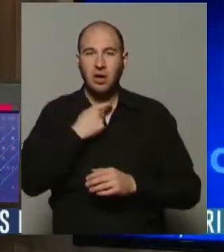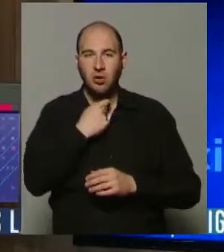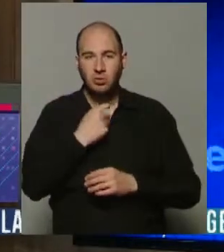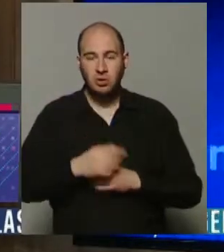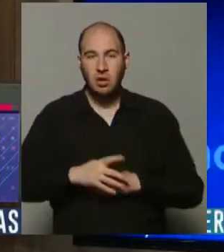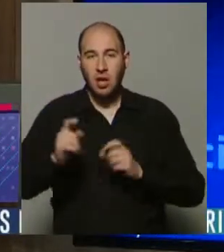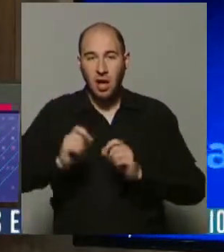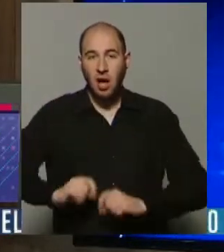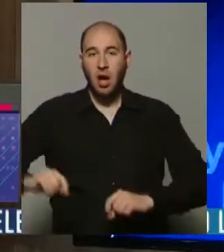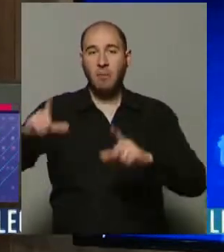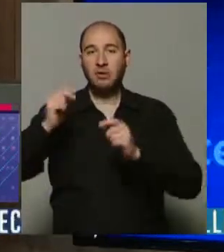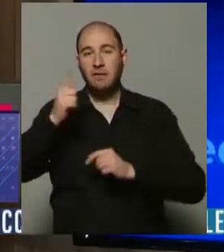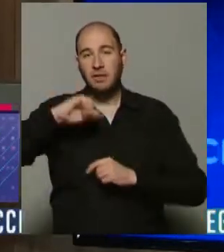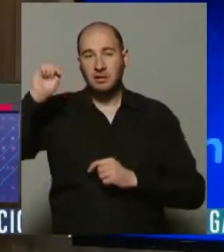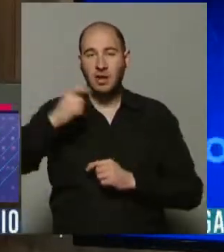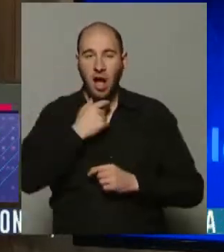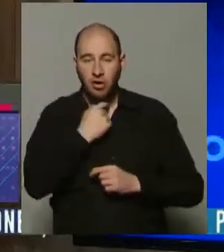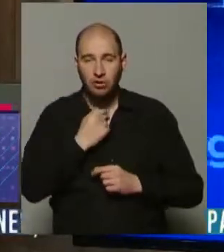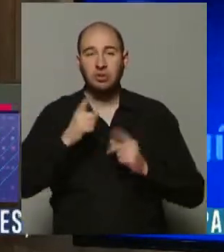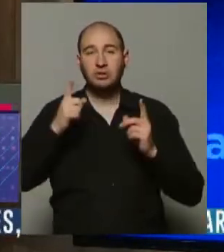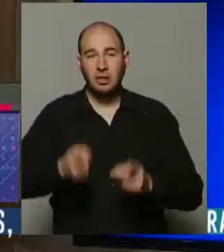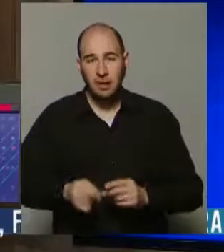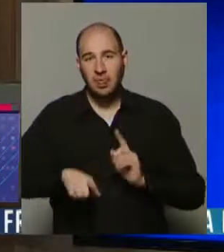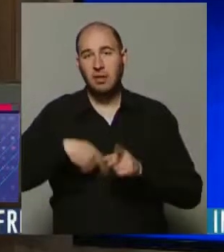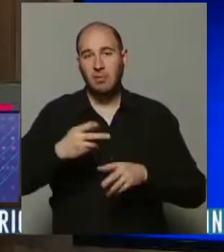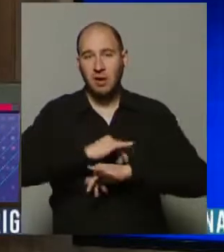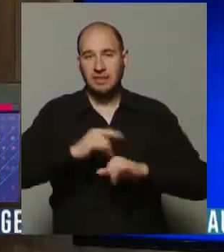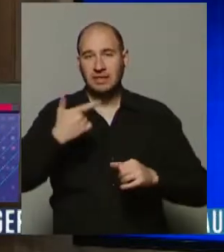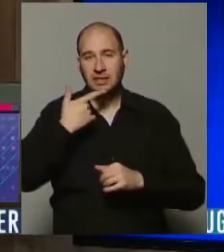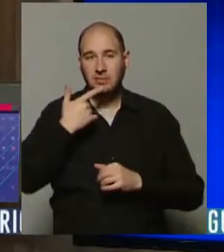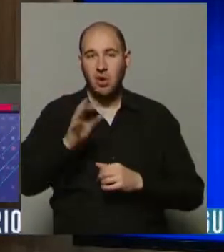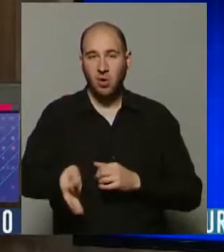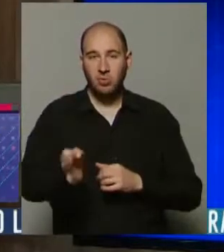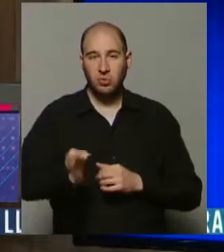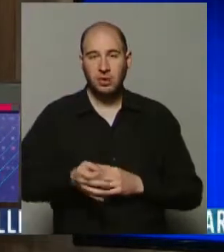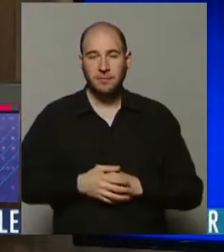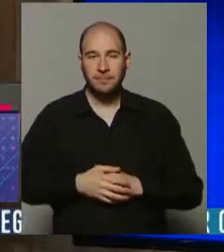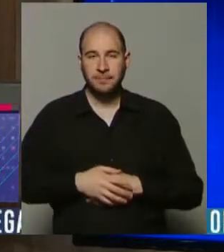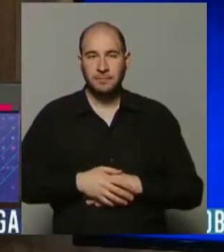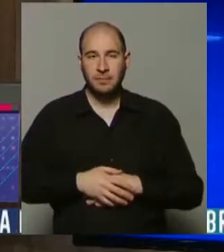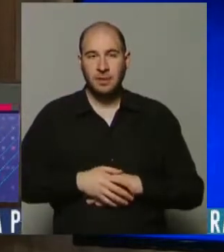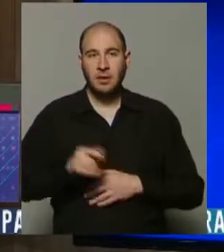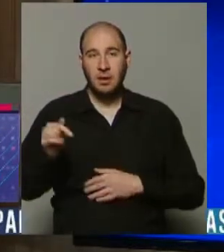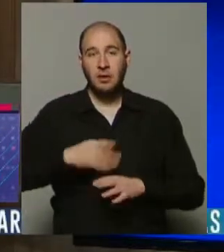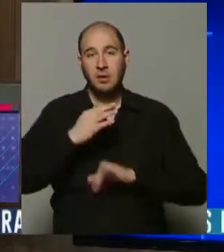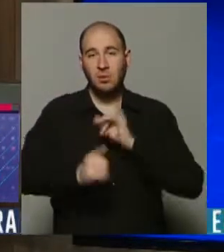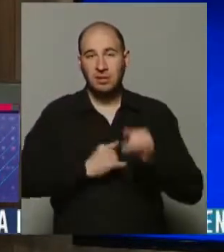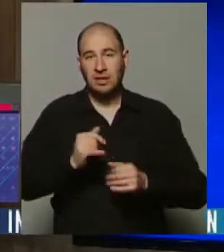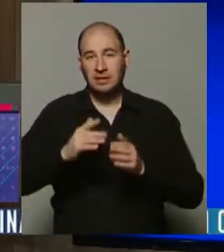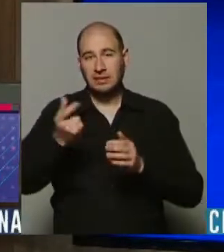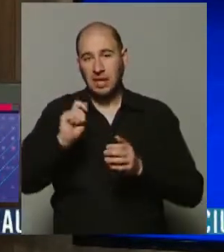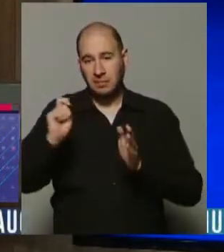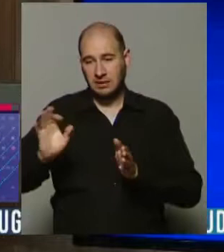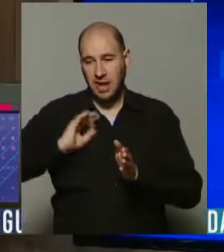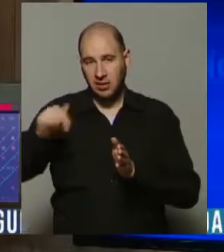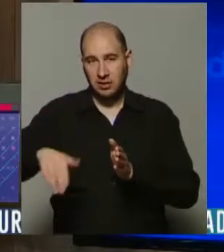el crecimiento del índice de inflación de agosto y seguramente el que vamos a conocer en septiembre y en octubre, con lo cual ya se está hablando que en la segunda parte de